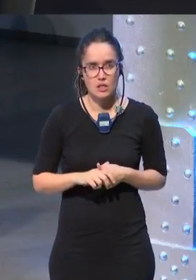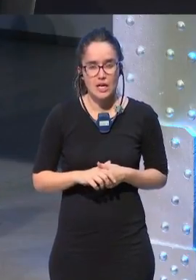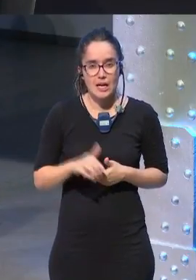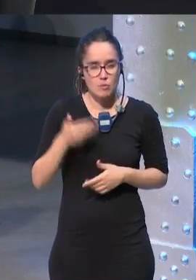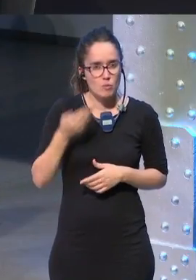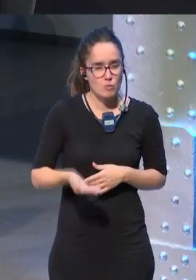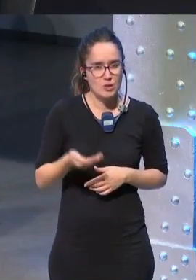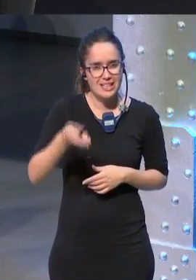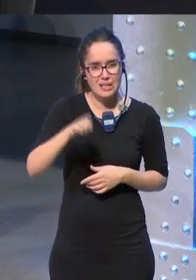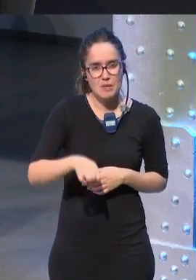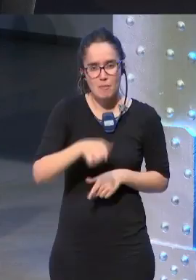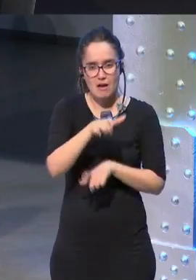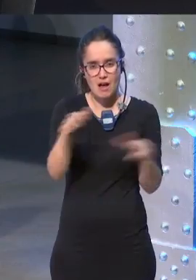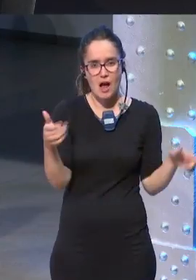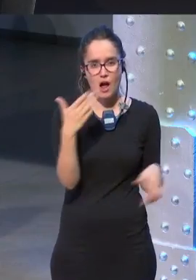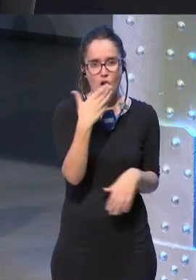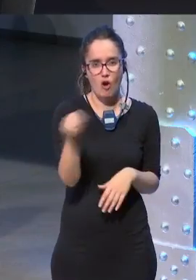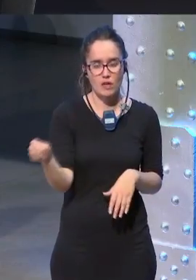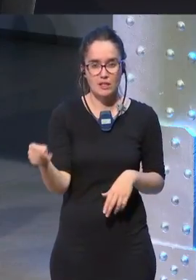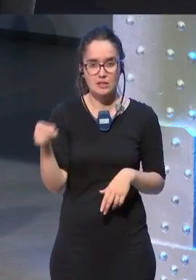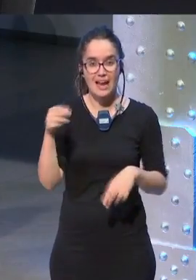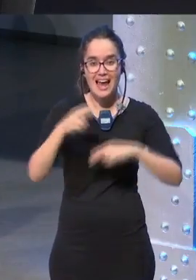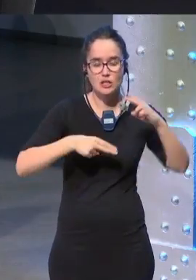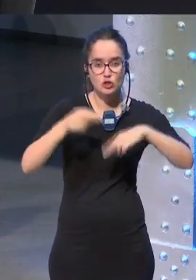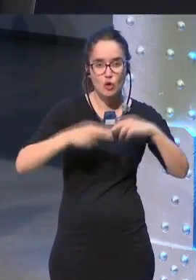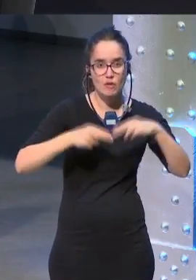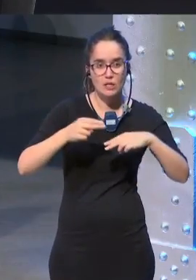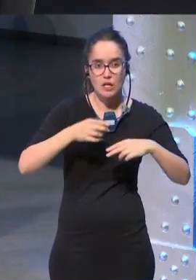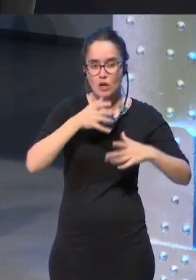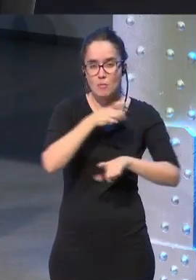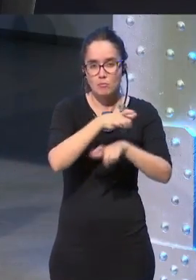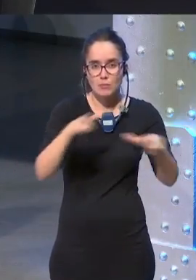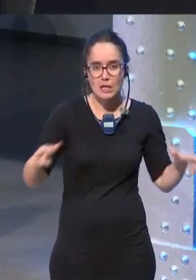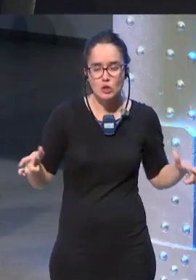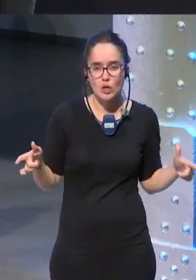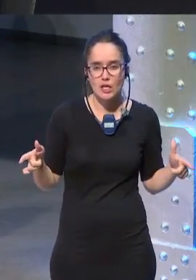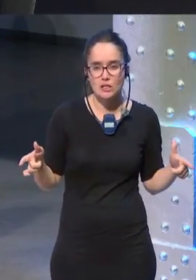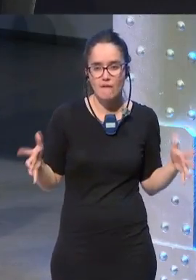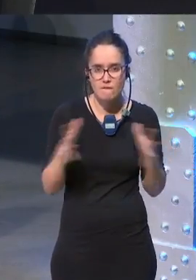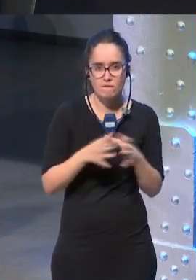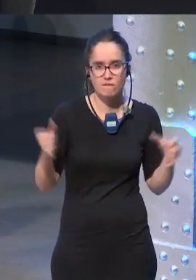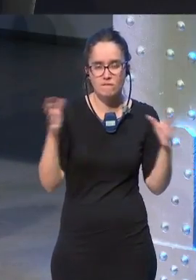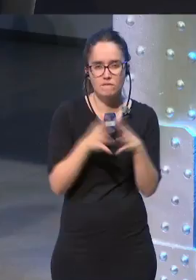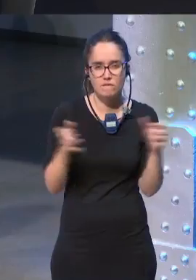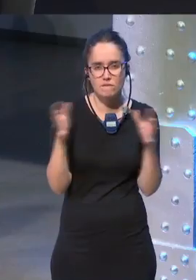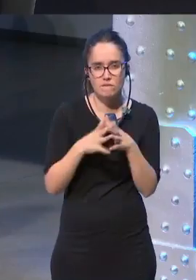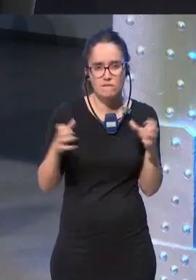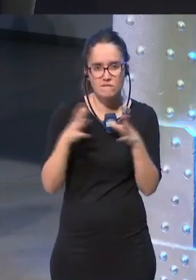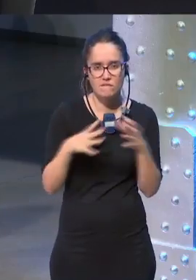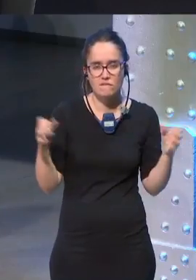Esto es importante también para los jóvenes. En las obras no hay tanta gente que esté deseando ir